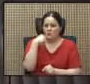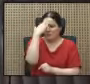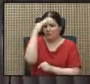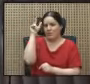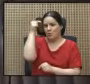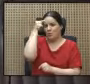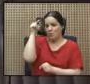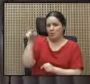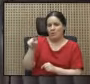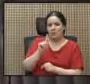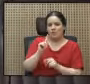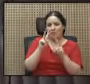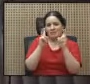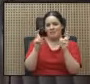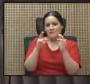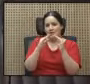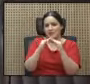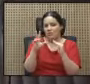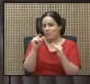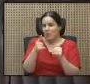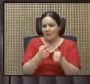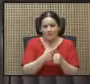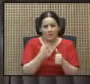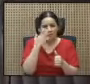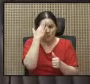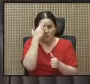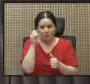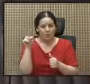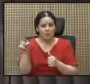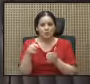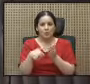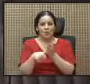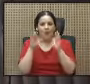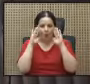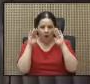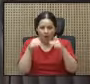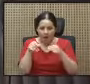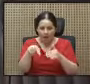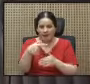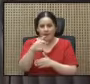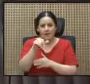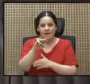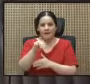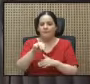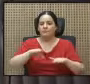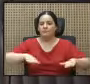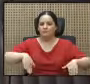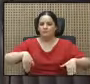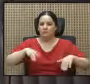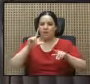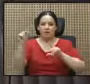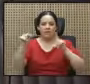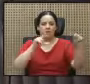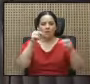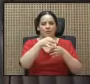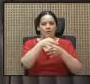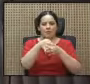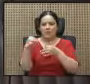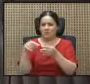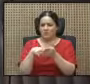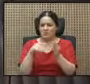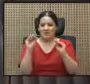prioridad, porque su voto cautivo está en la GAM y no está en la zona rural. Eso es muy claro y lo entiendo